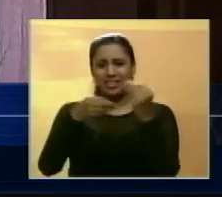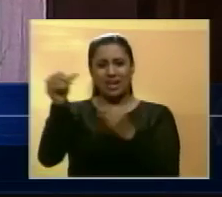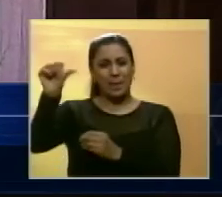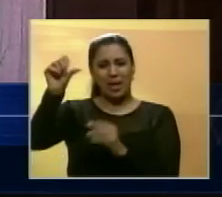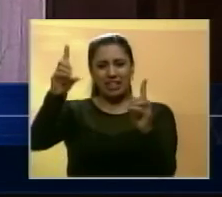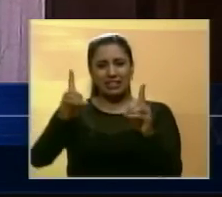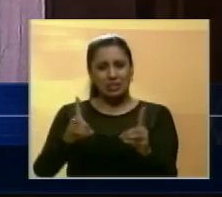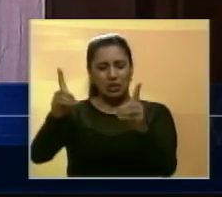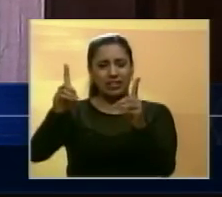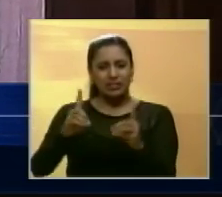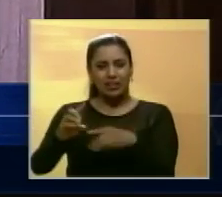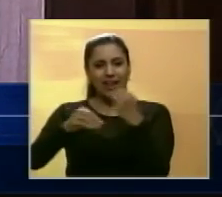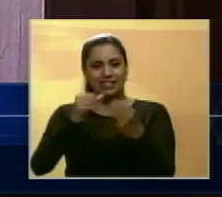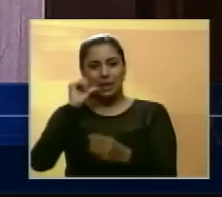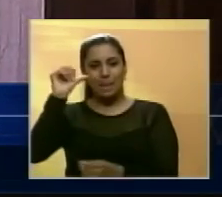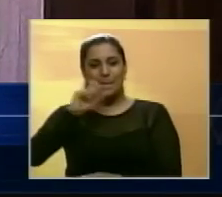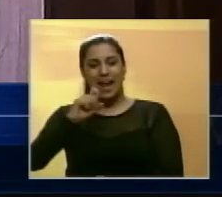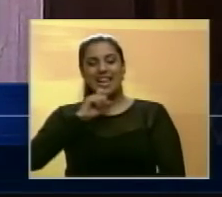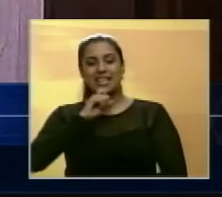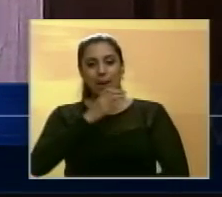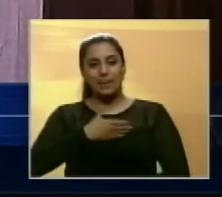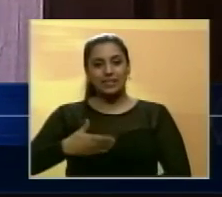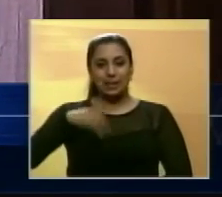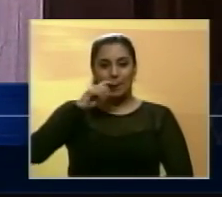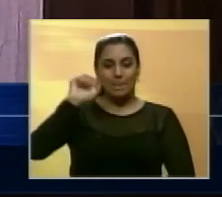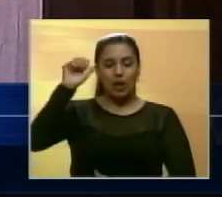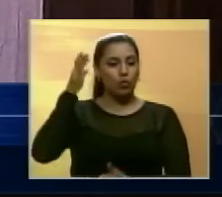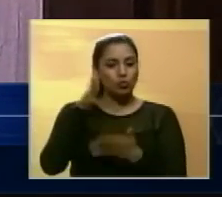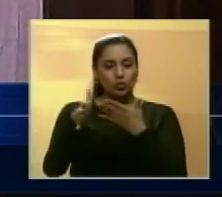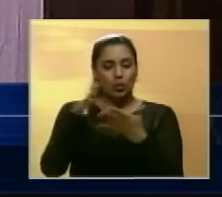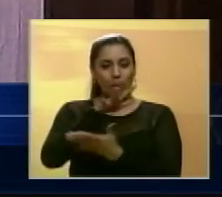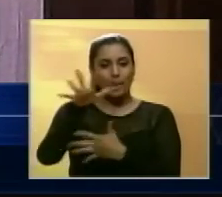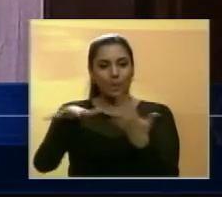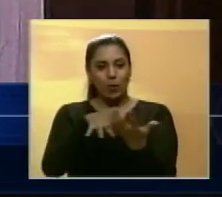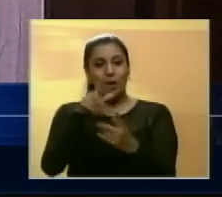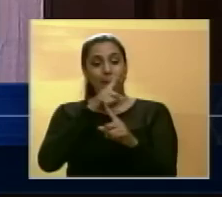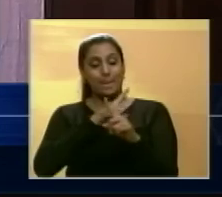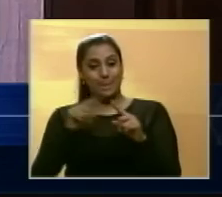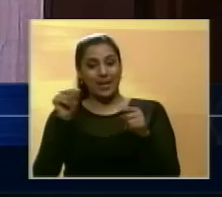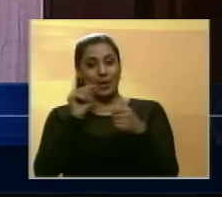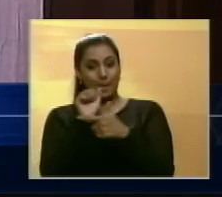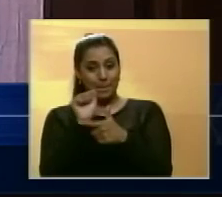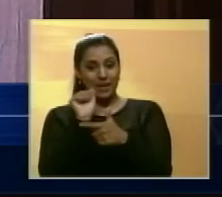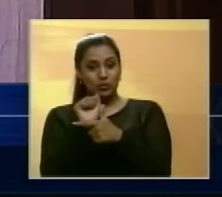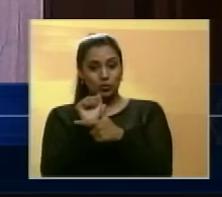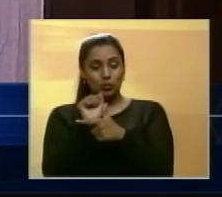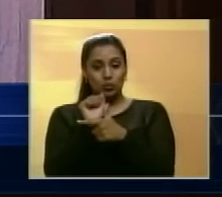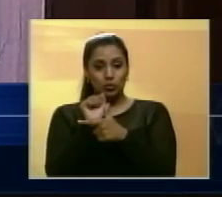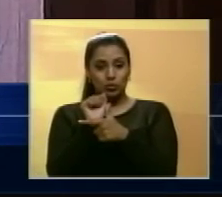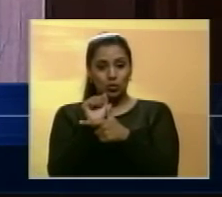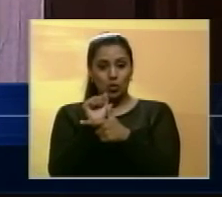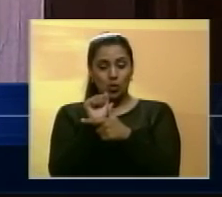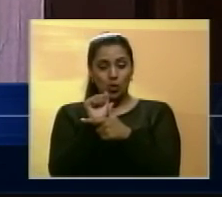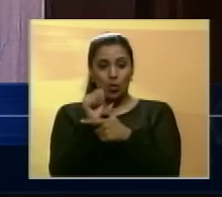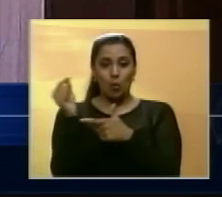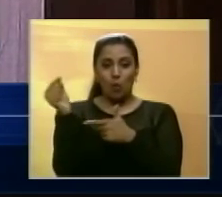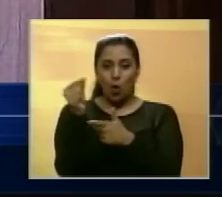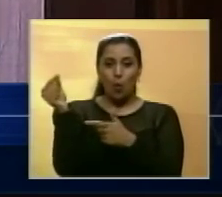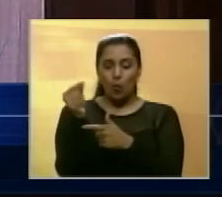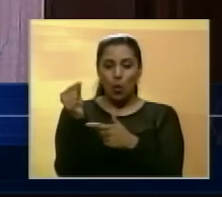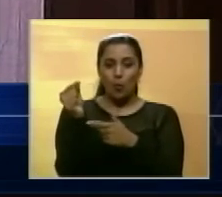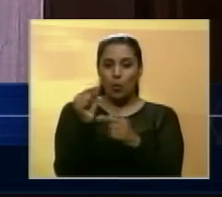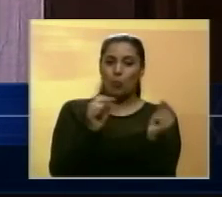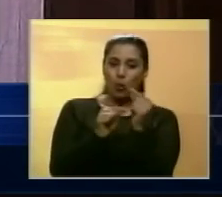las decisiones del presidente Nicolás Maduro sobre la situación, mientras que desde la bancada del oficialismo